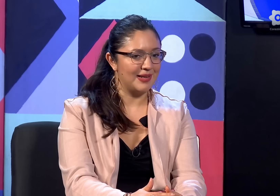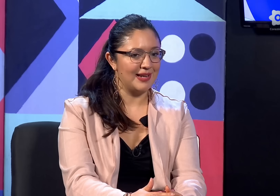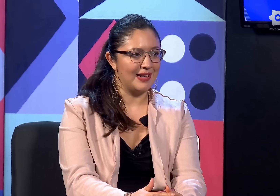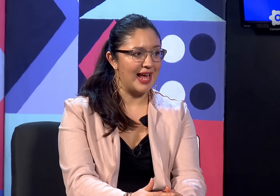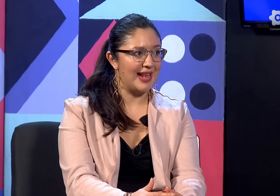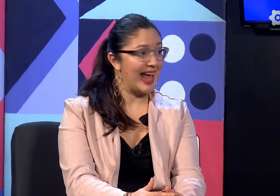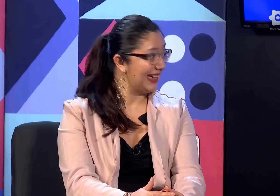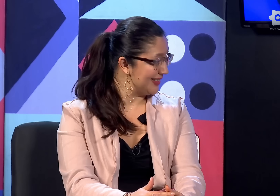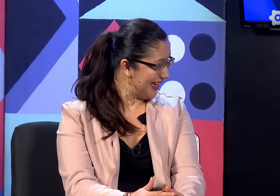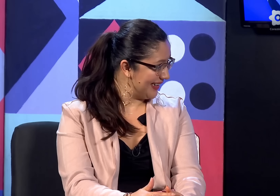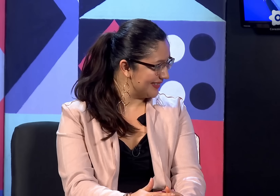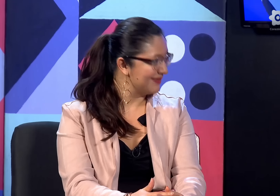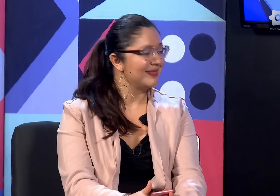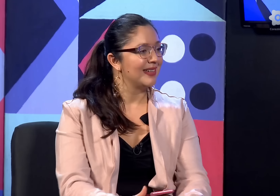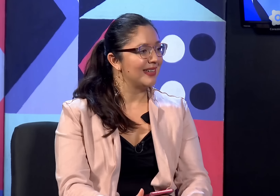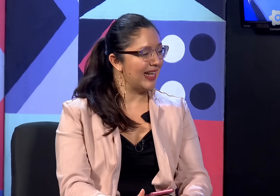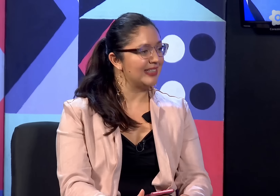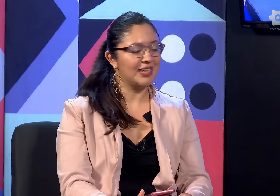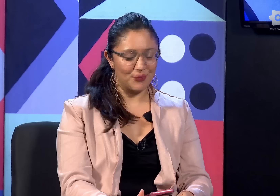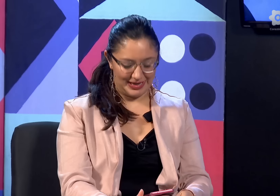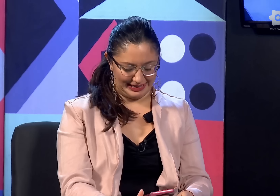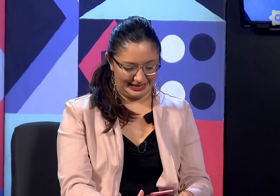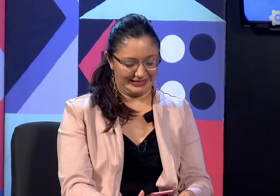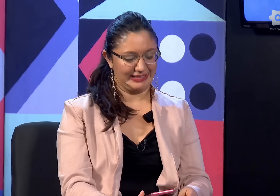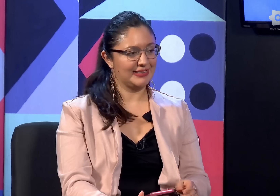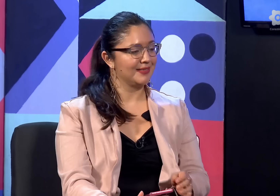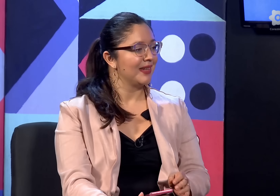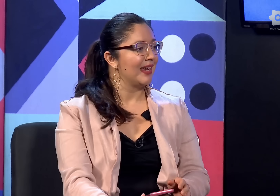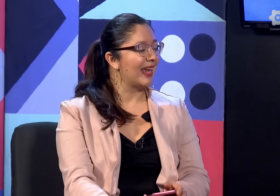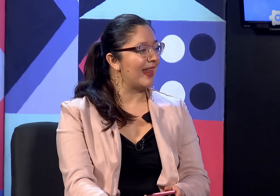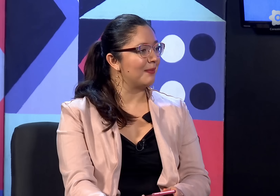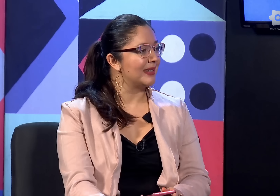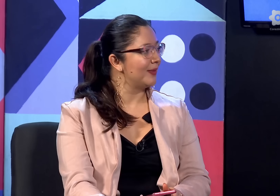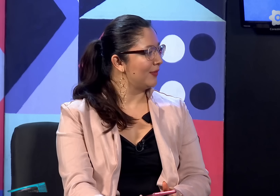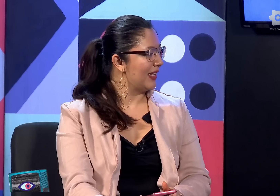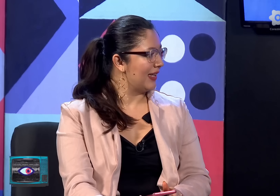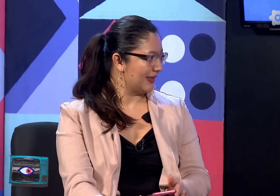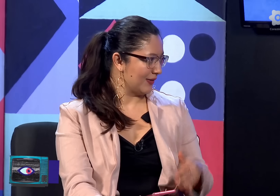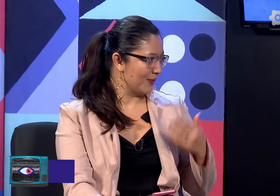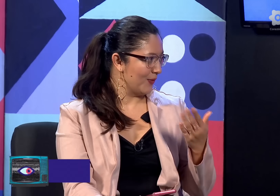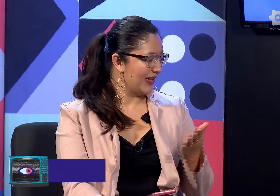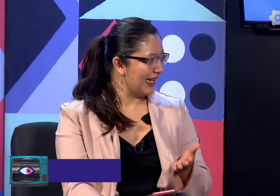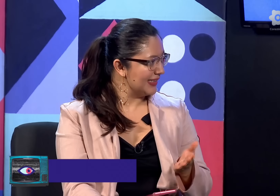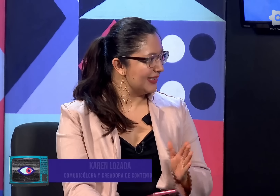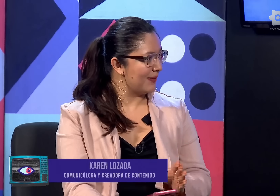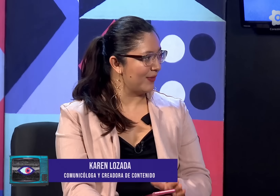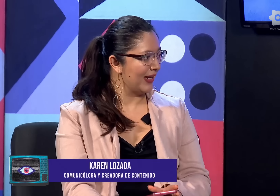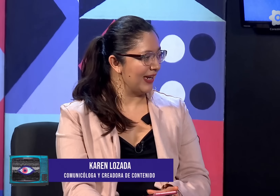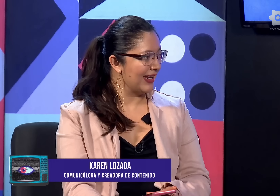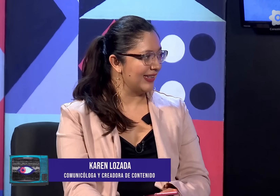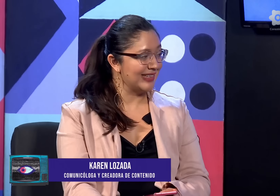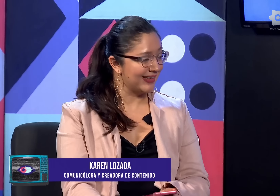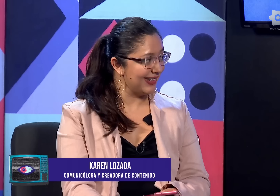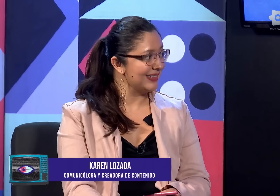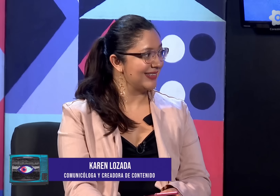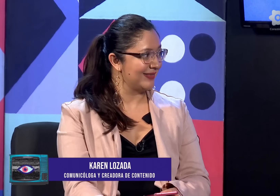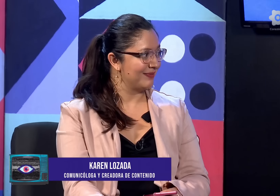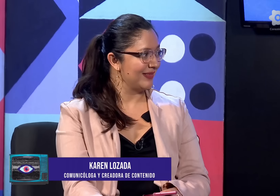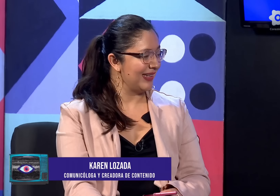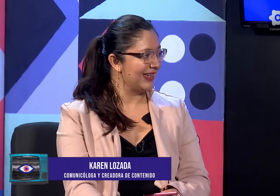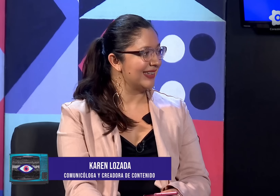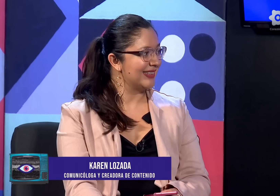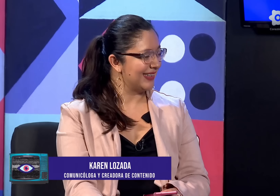de Laisha Laisha Wilkins. Wilkins, Sí. que además debuta como analista porque ella es